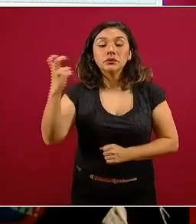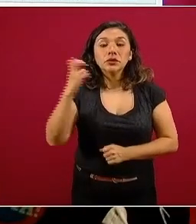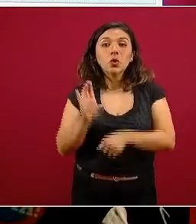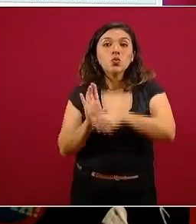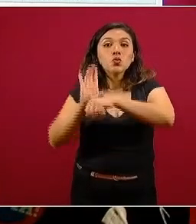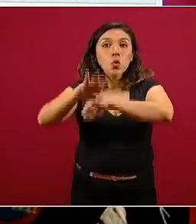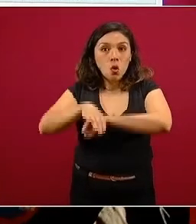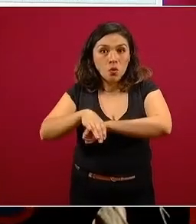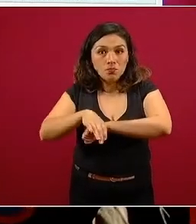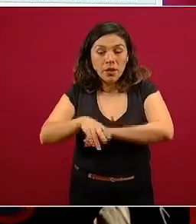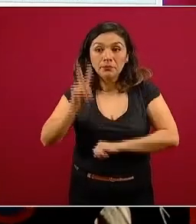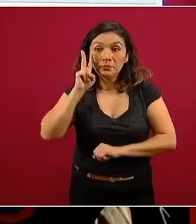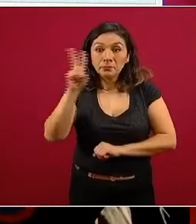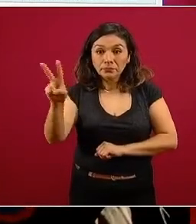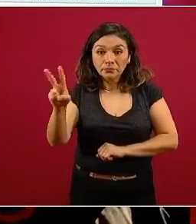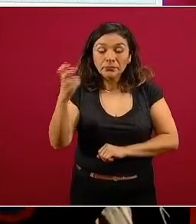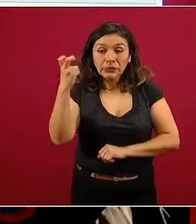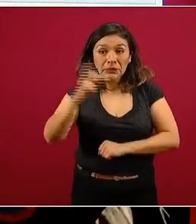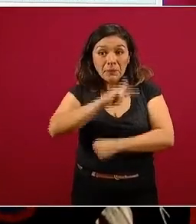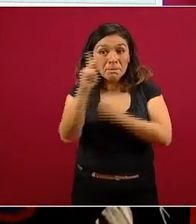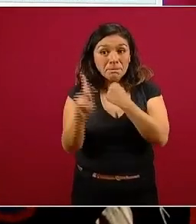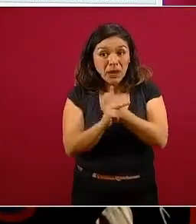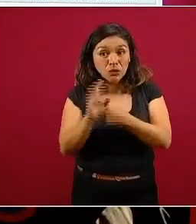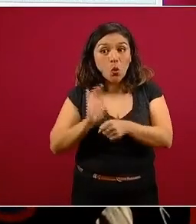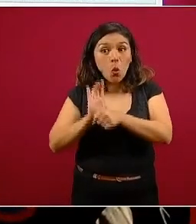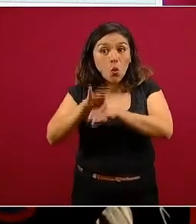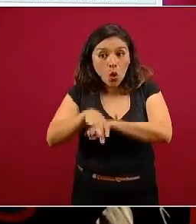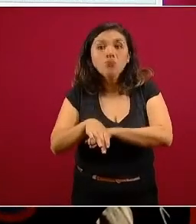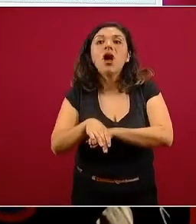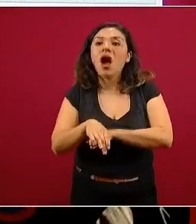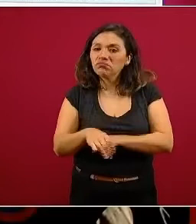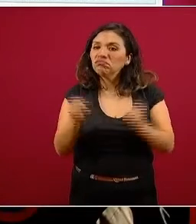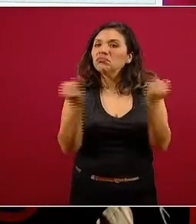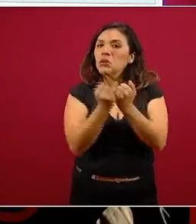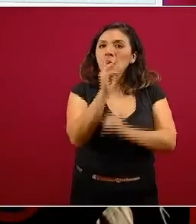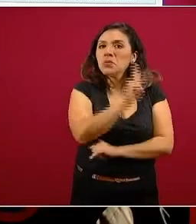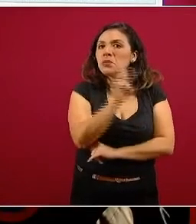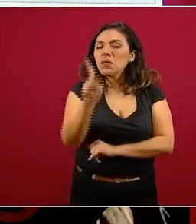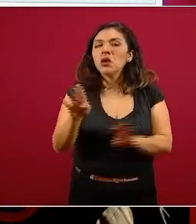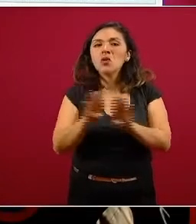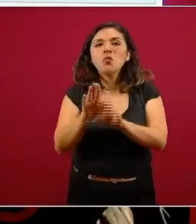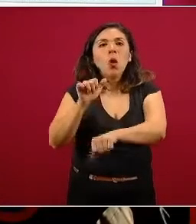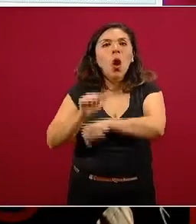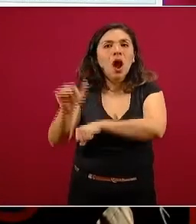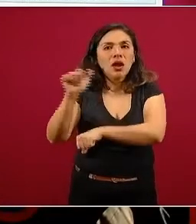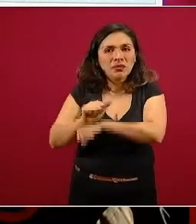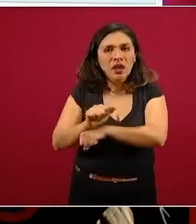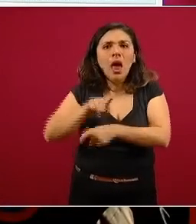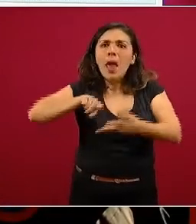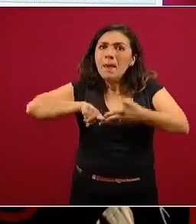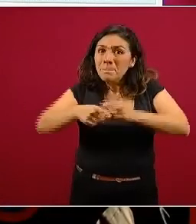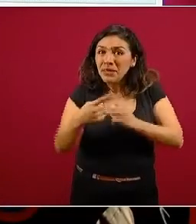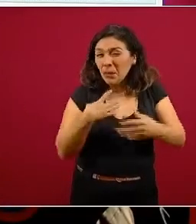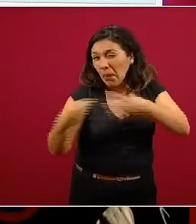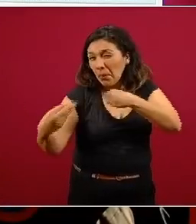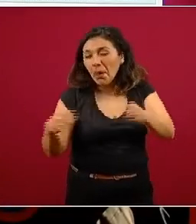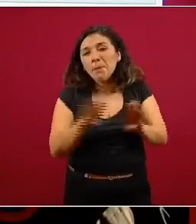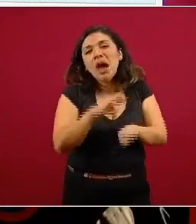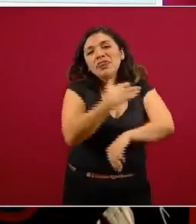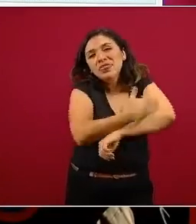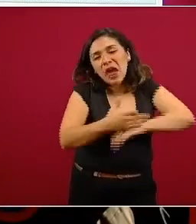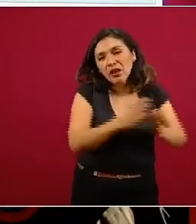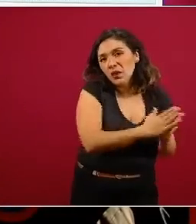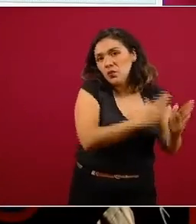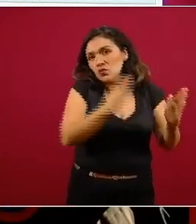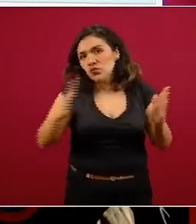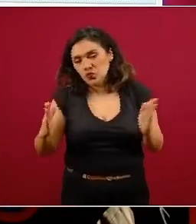Colombia. Colombia también es uno de los países que, similar a Argentina, entró un poco después, digamos, en su transmisión más